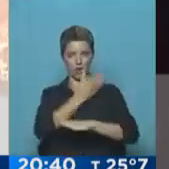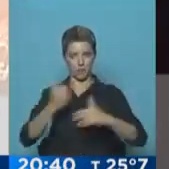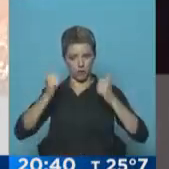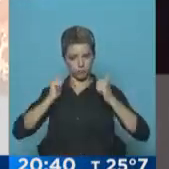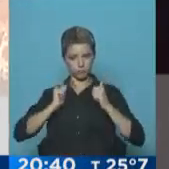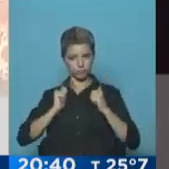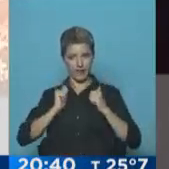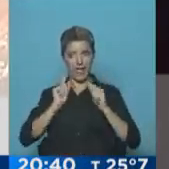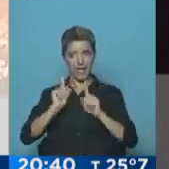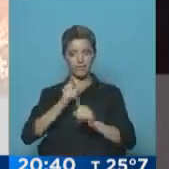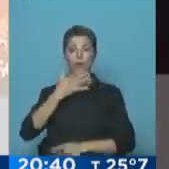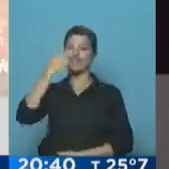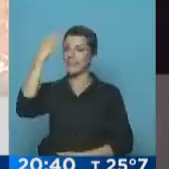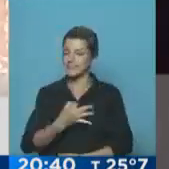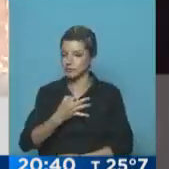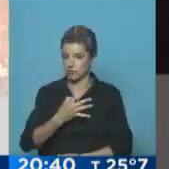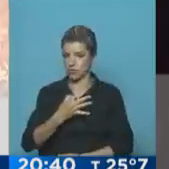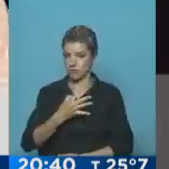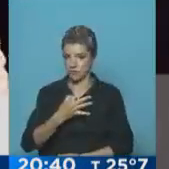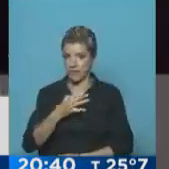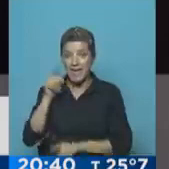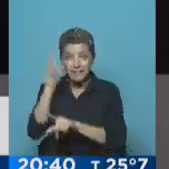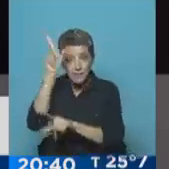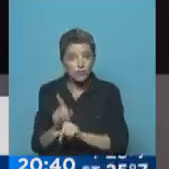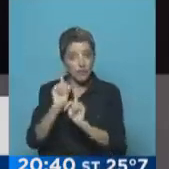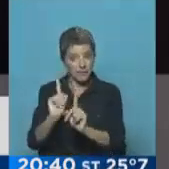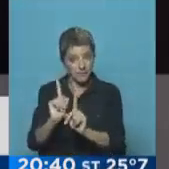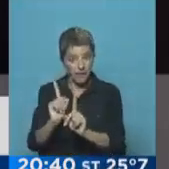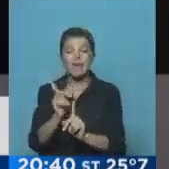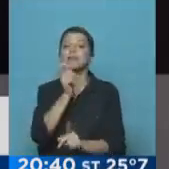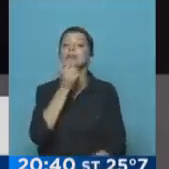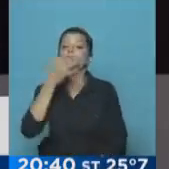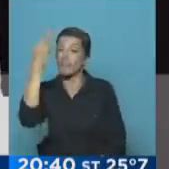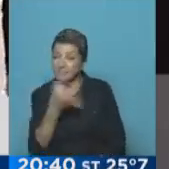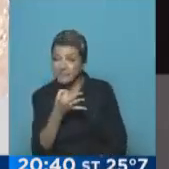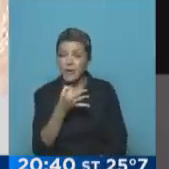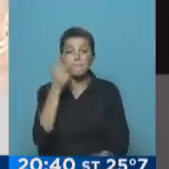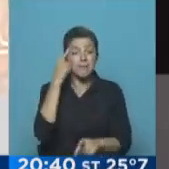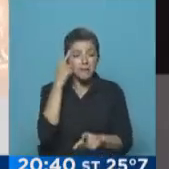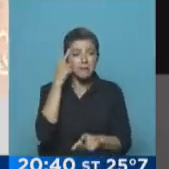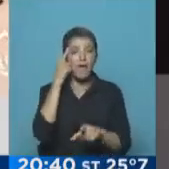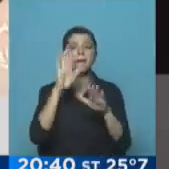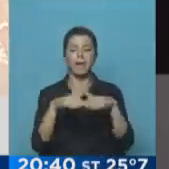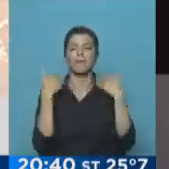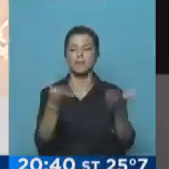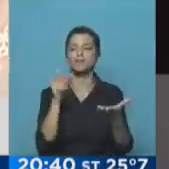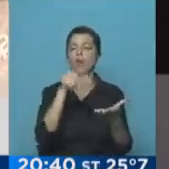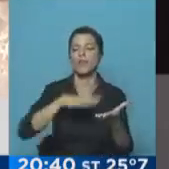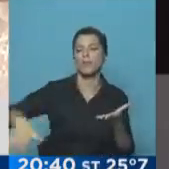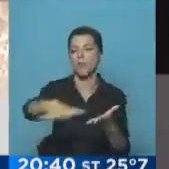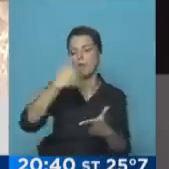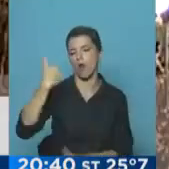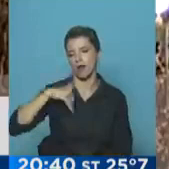es el que toma las decisiones, él, y que cuando lo hace en beneficio de las grandes